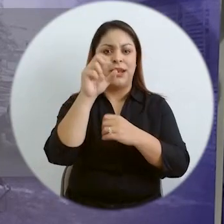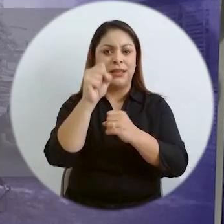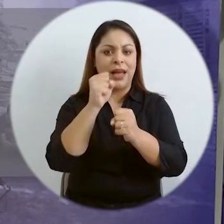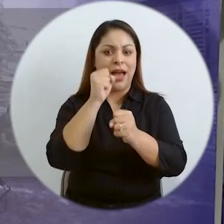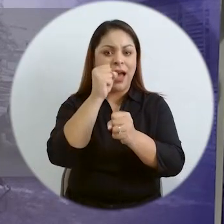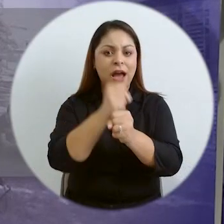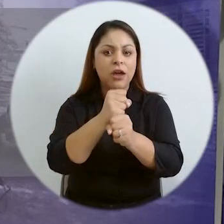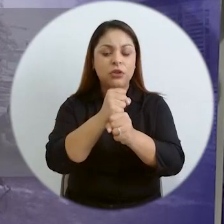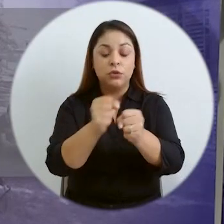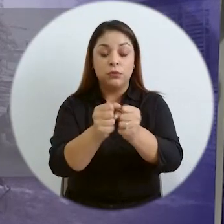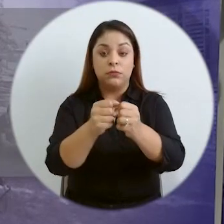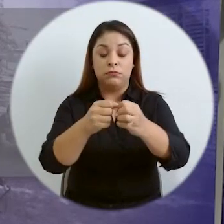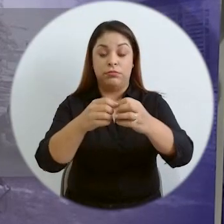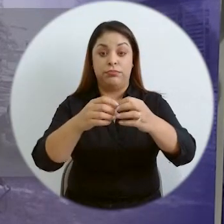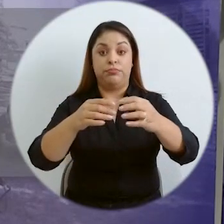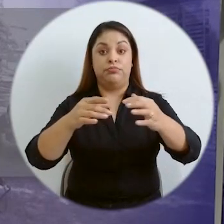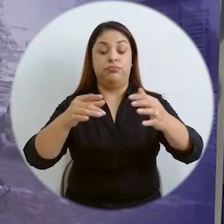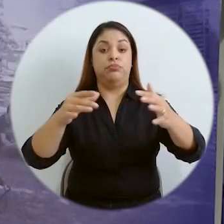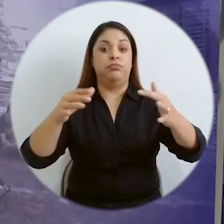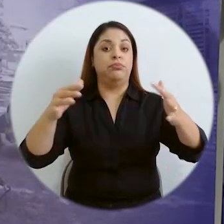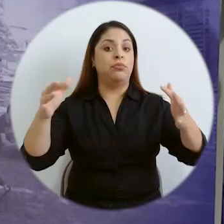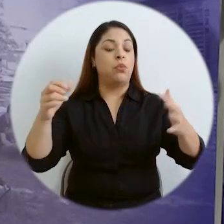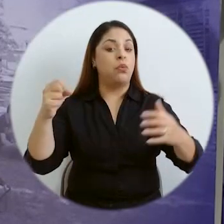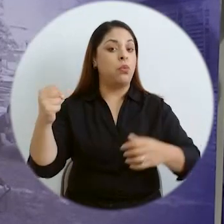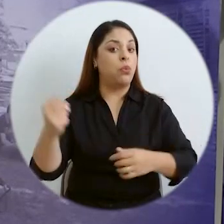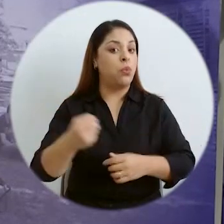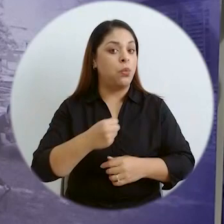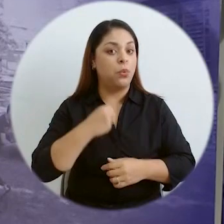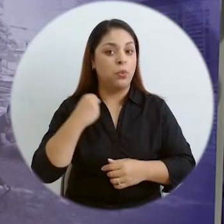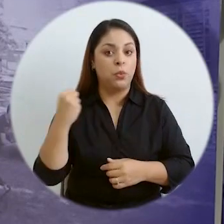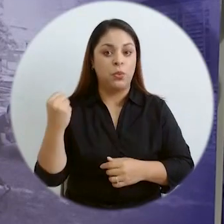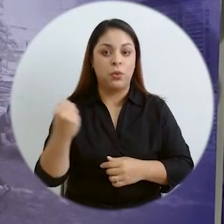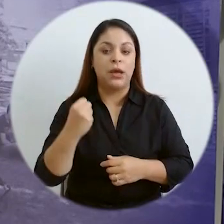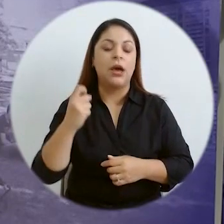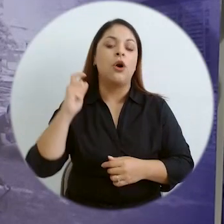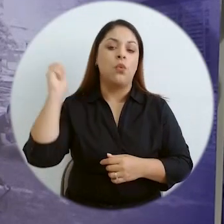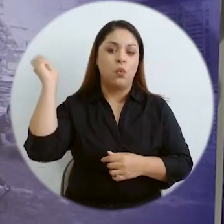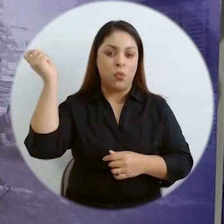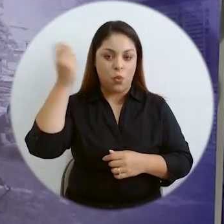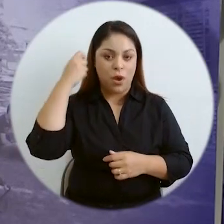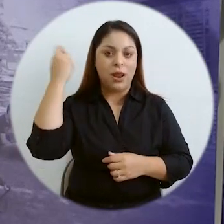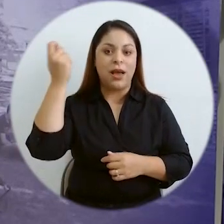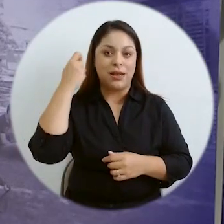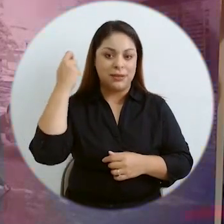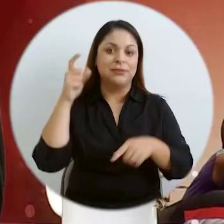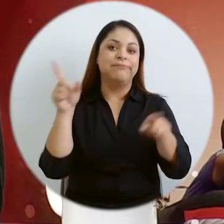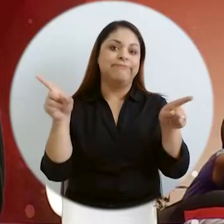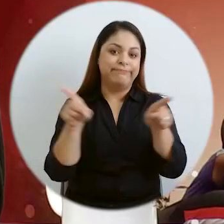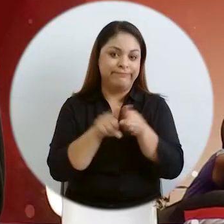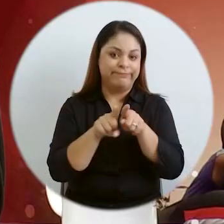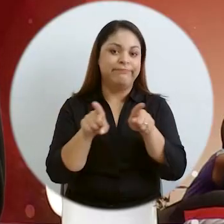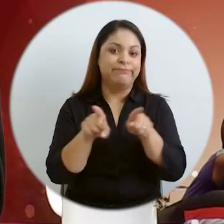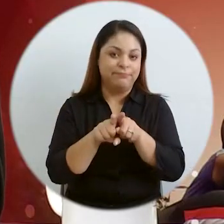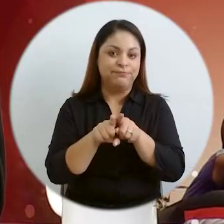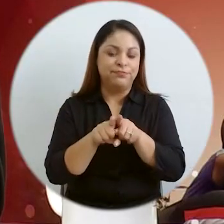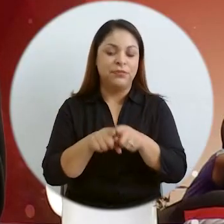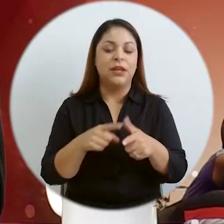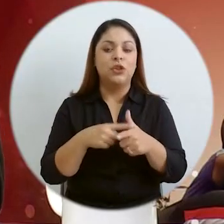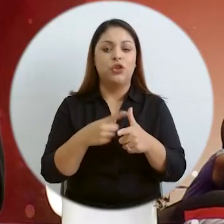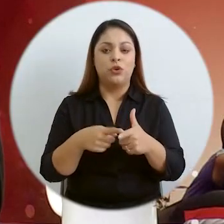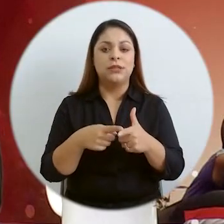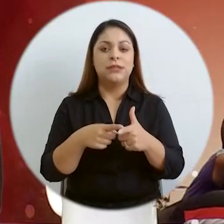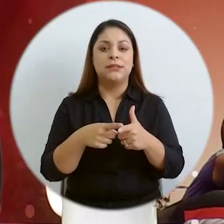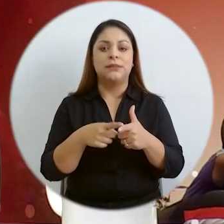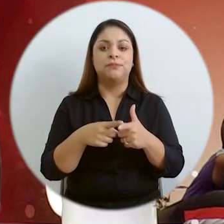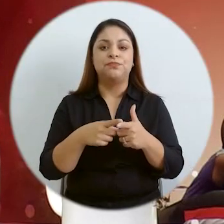han tenido un crecimiento importante. En Guanacaste eso no ha sido la excepción, y